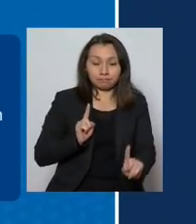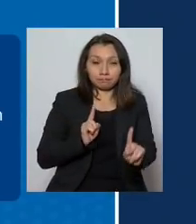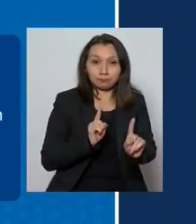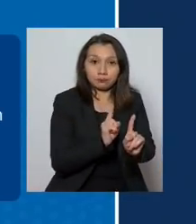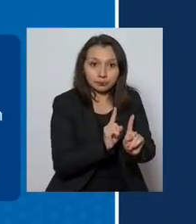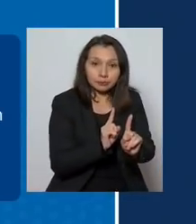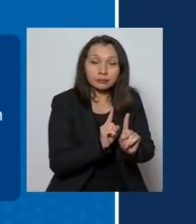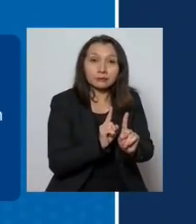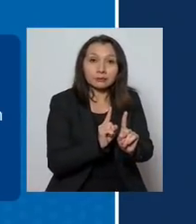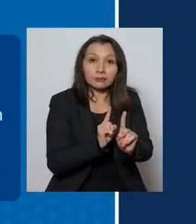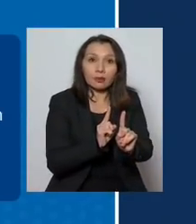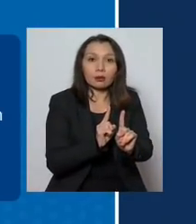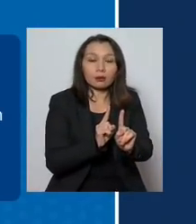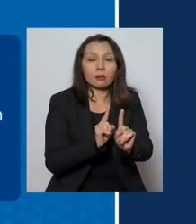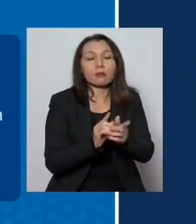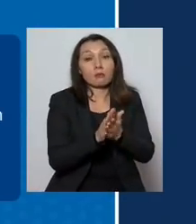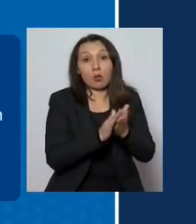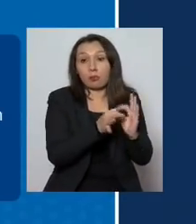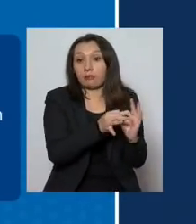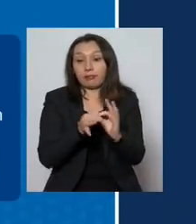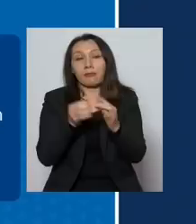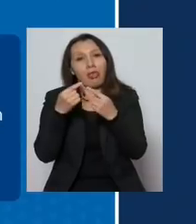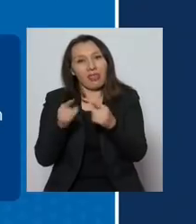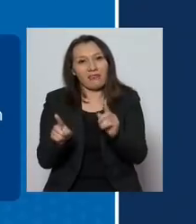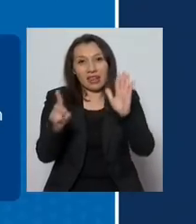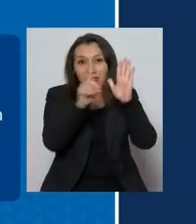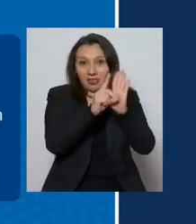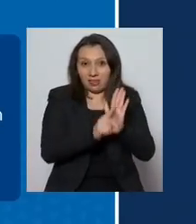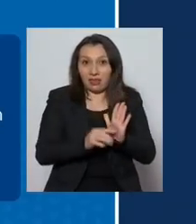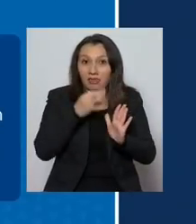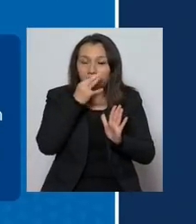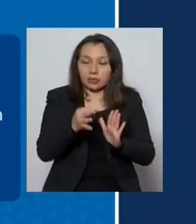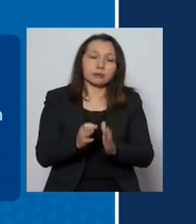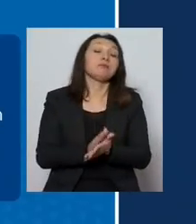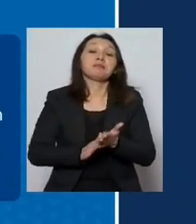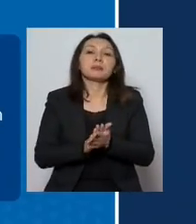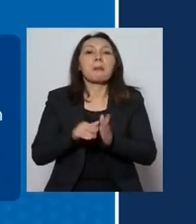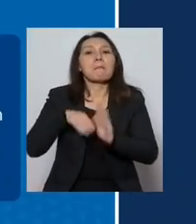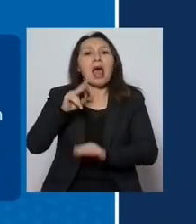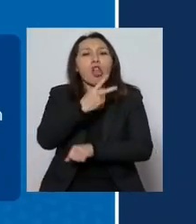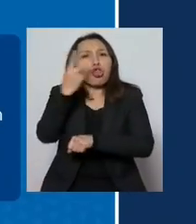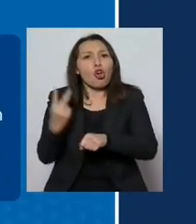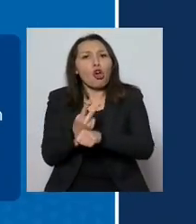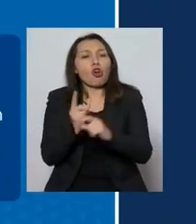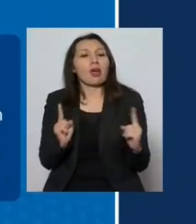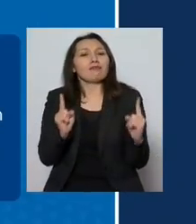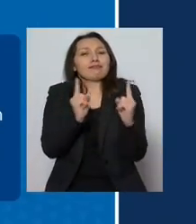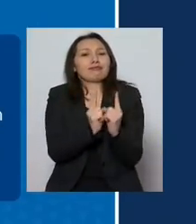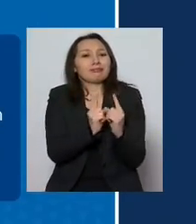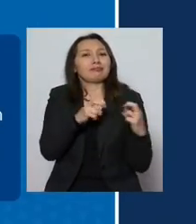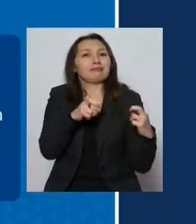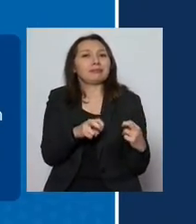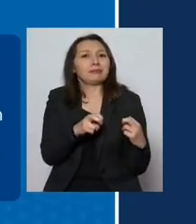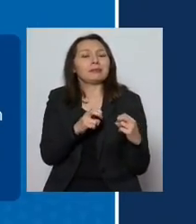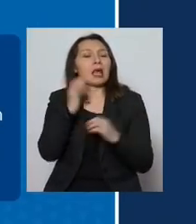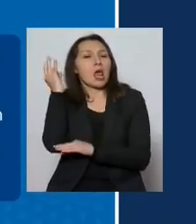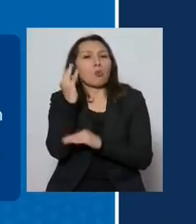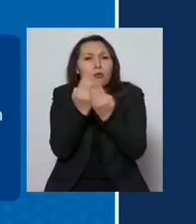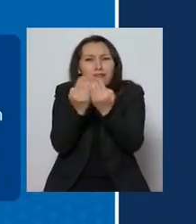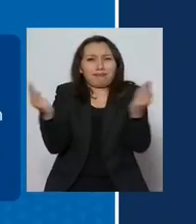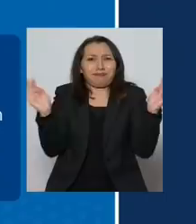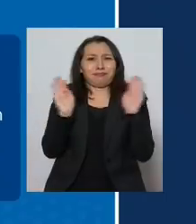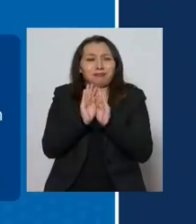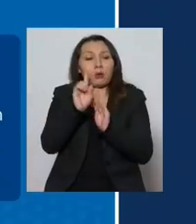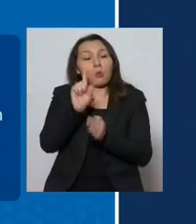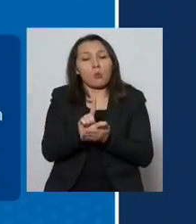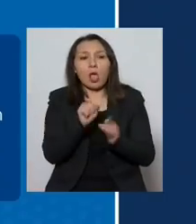estrecho, como está definido en los distintos decretos, ¿no es cierto? Ha estado más de 2 horas en una reunión a espacio cerrado con alguien